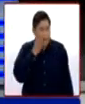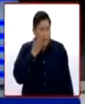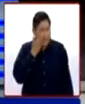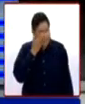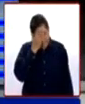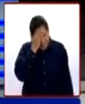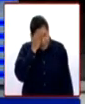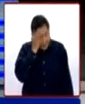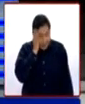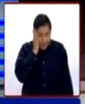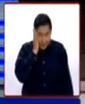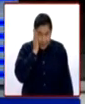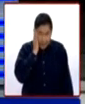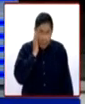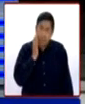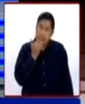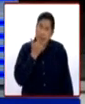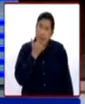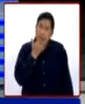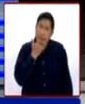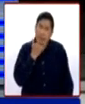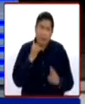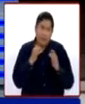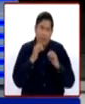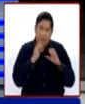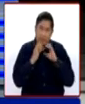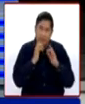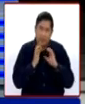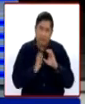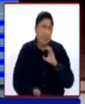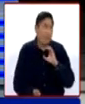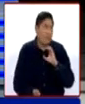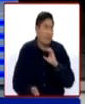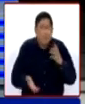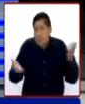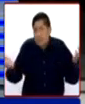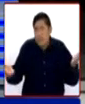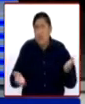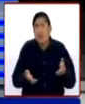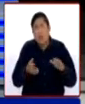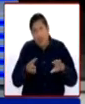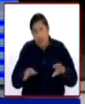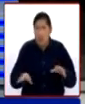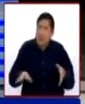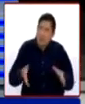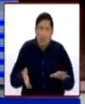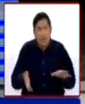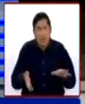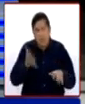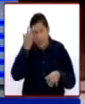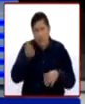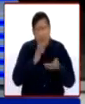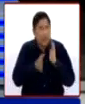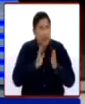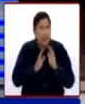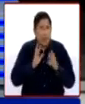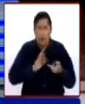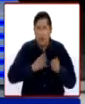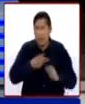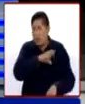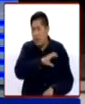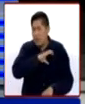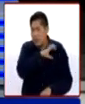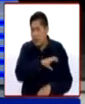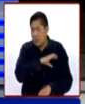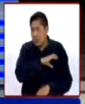¿Qué habrá pasado? ¿Algunas desinteligencias entre la pareja? ¿Falta de comunicación? Creo que va por ahí. porque se habla de un cambio de